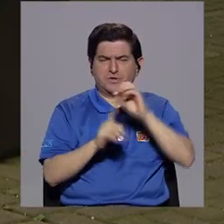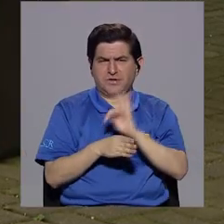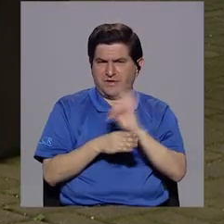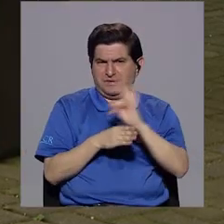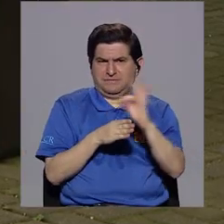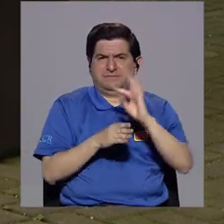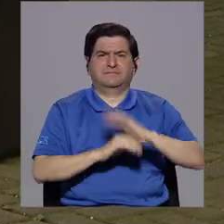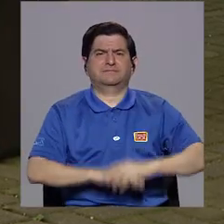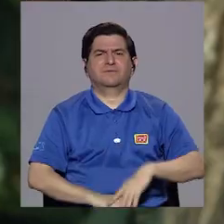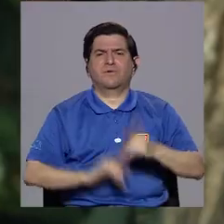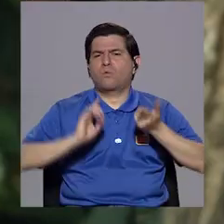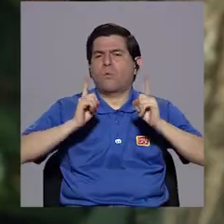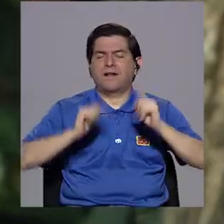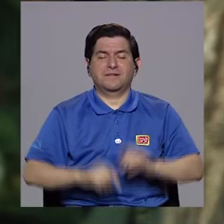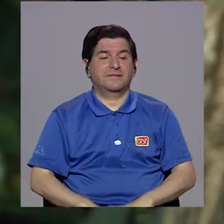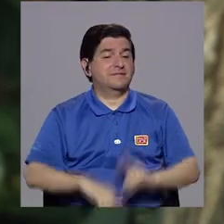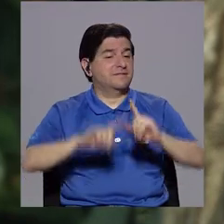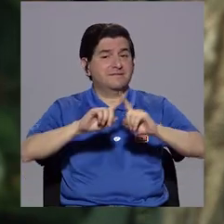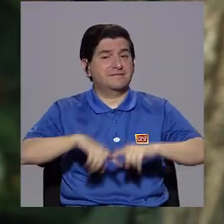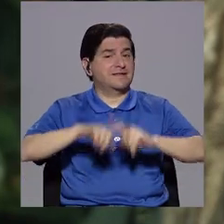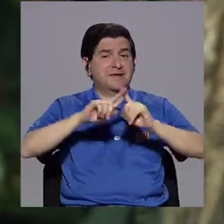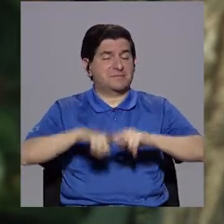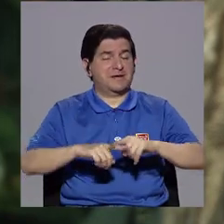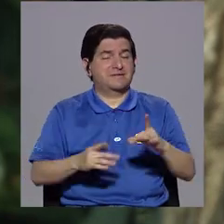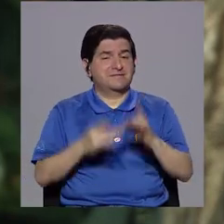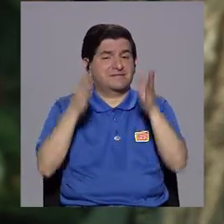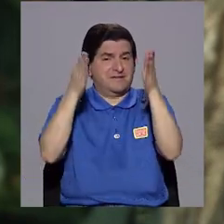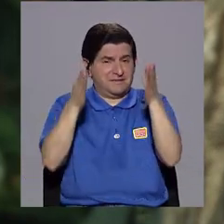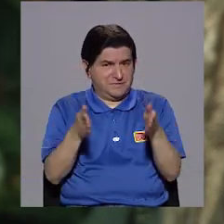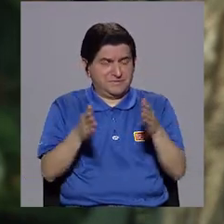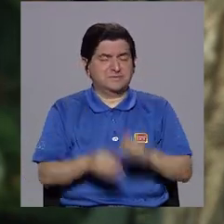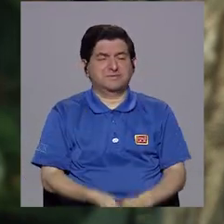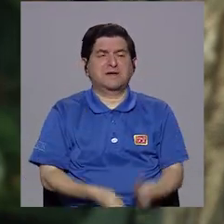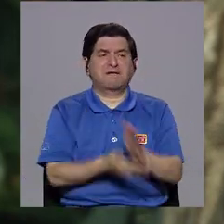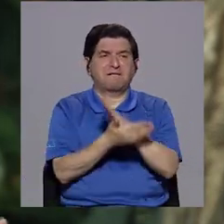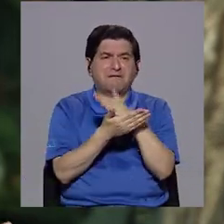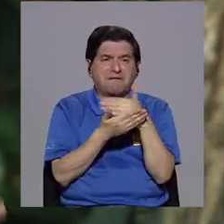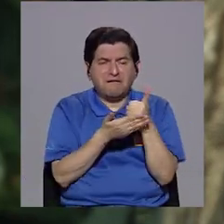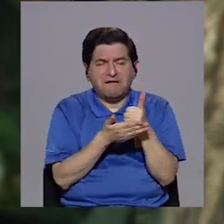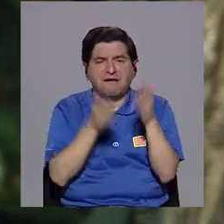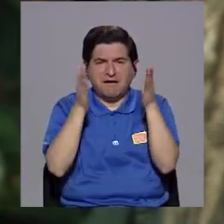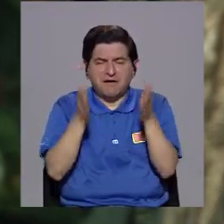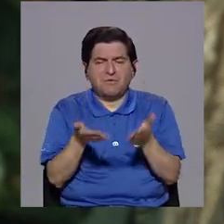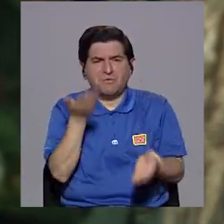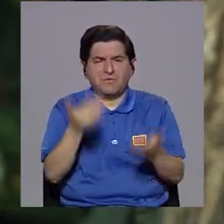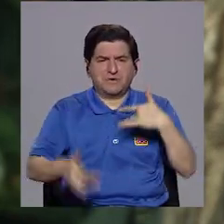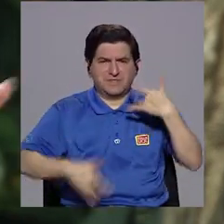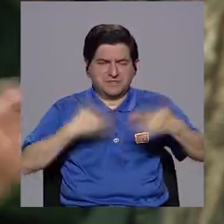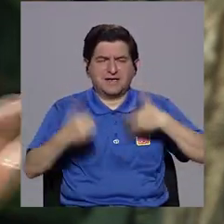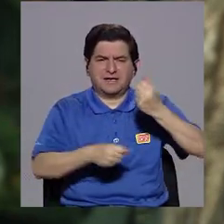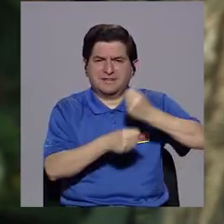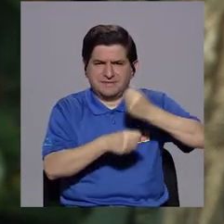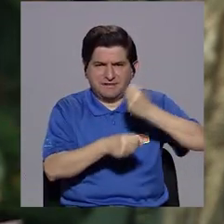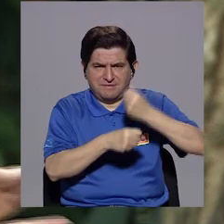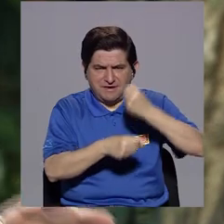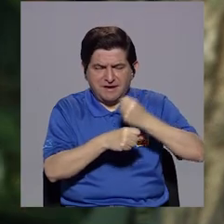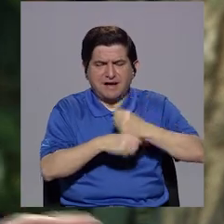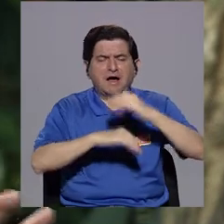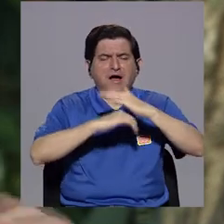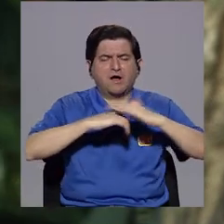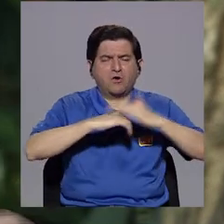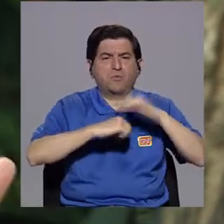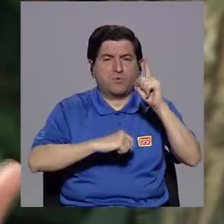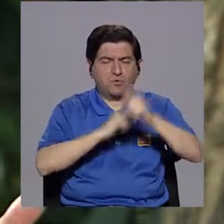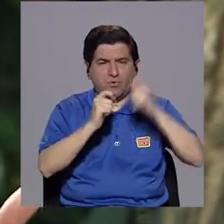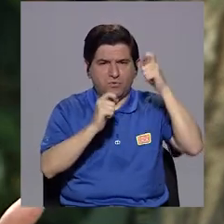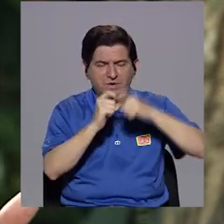objetivos terapéuticos. Eso va a depender mucho del especialista, porque habrán algunos que se sientan más cómodos trabajando